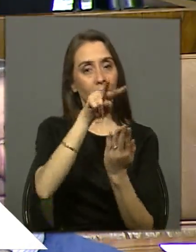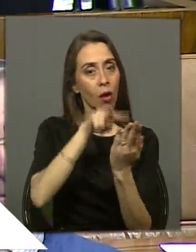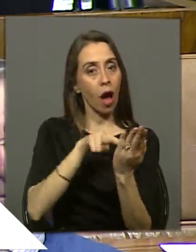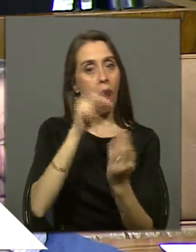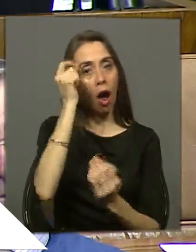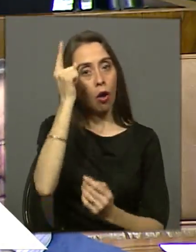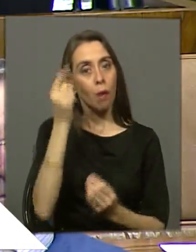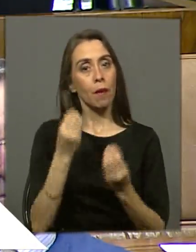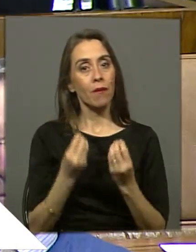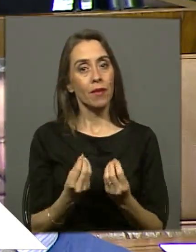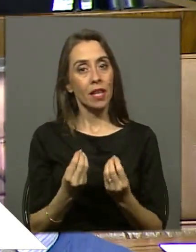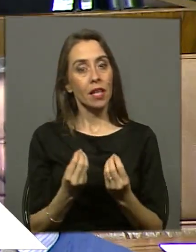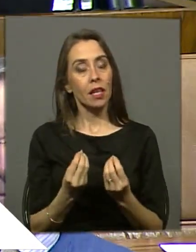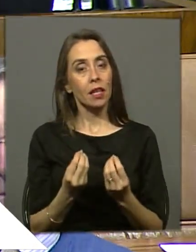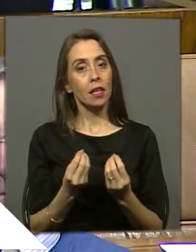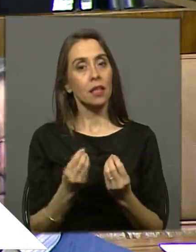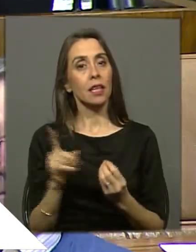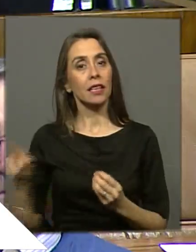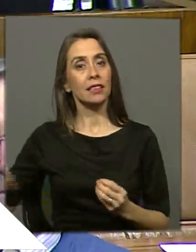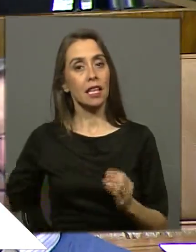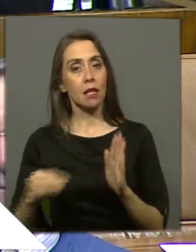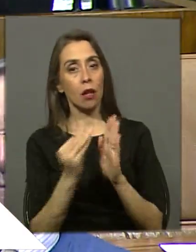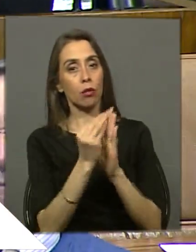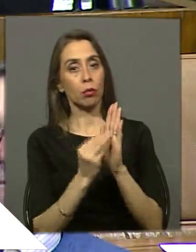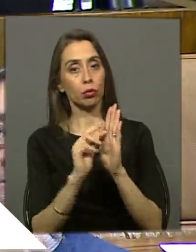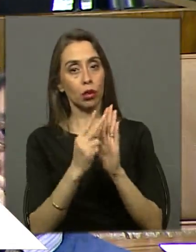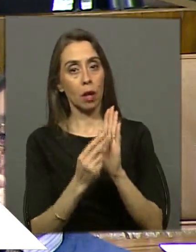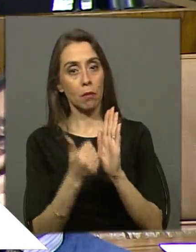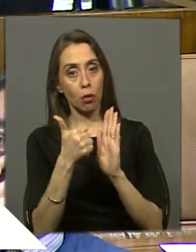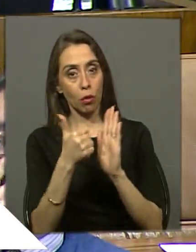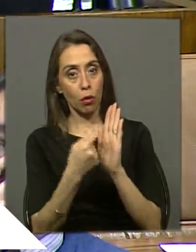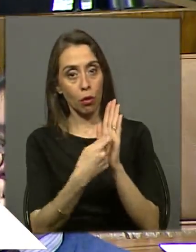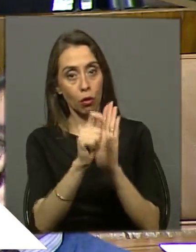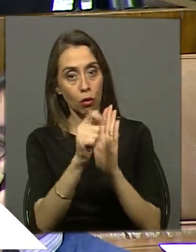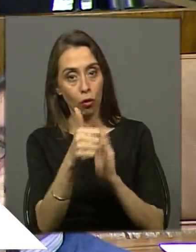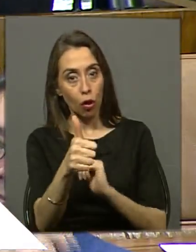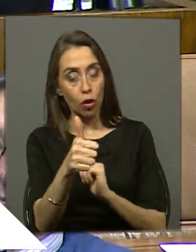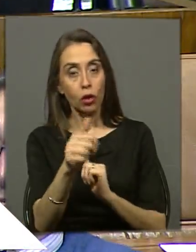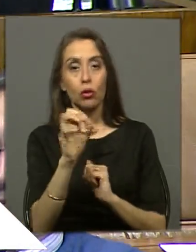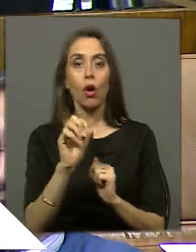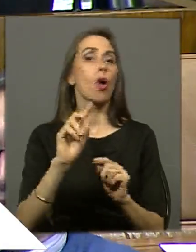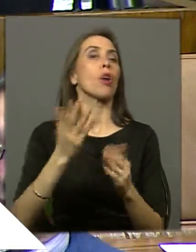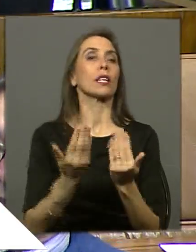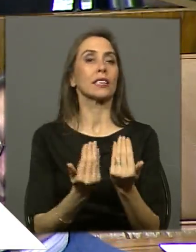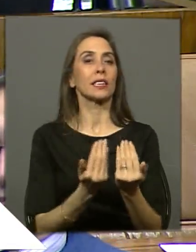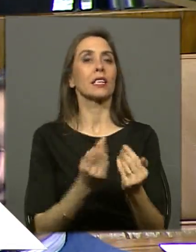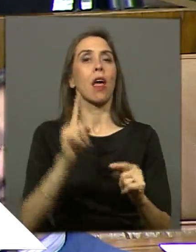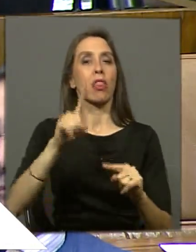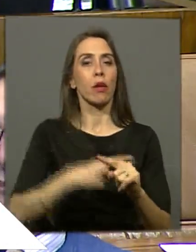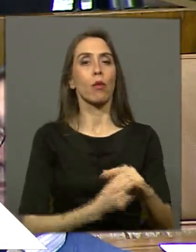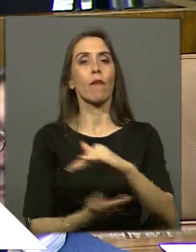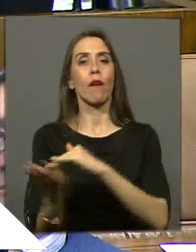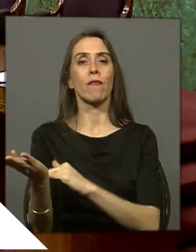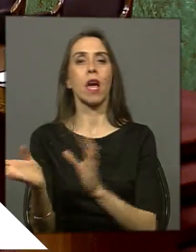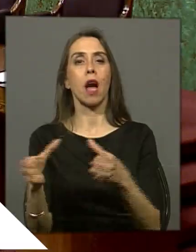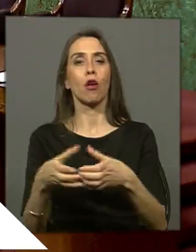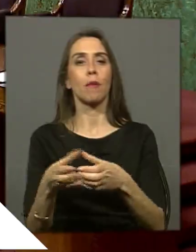que van en la línea correcta los cambios del Senado o requieren darle una segunda mirada a la comisión mixta he dicho presidente